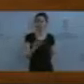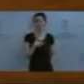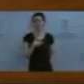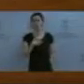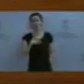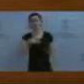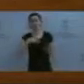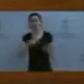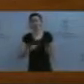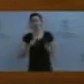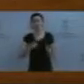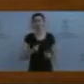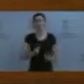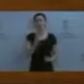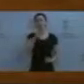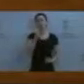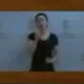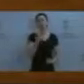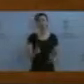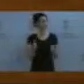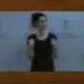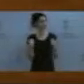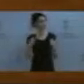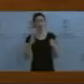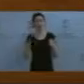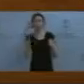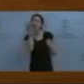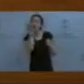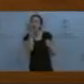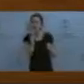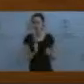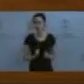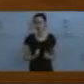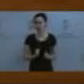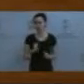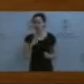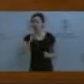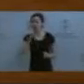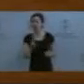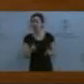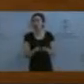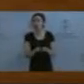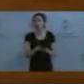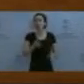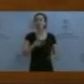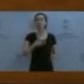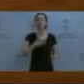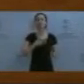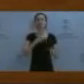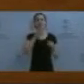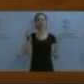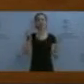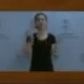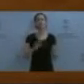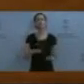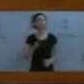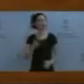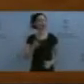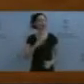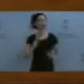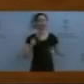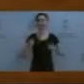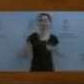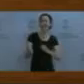a unos por competencia, a otros por celos, a otros por adanismo, porque creen que la historia empezó con ellos y